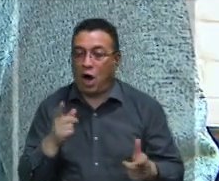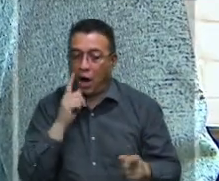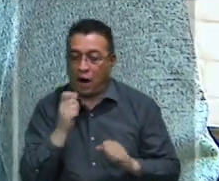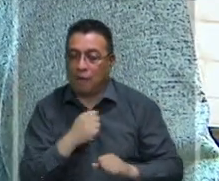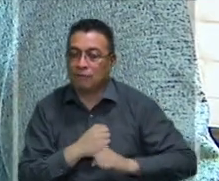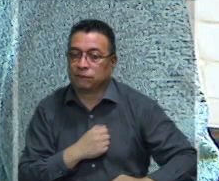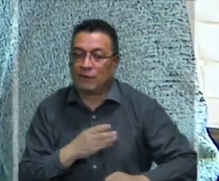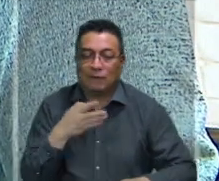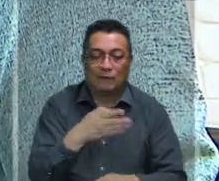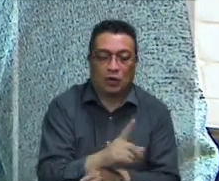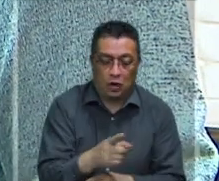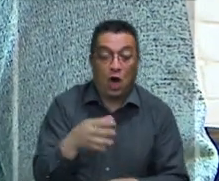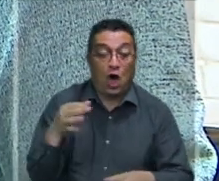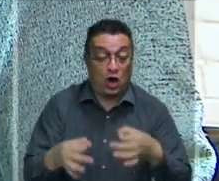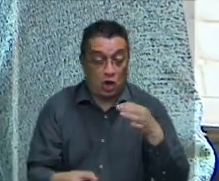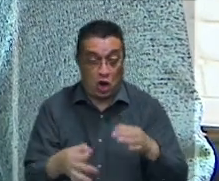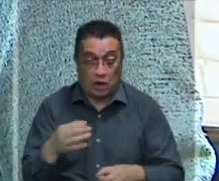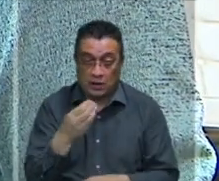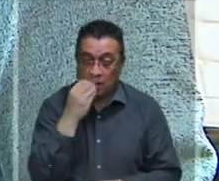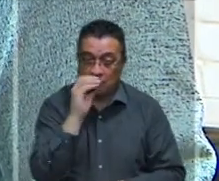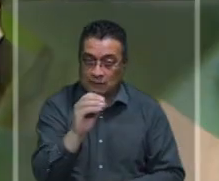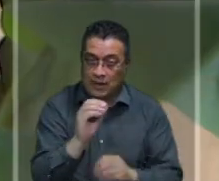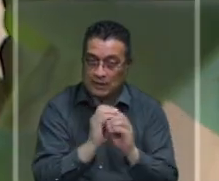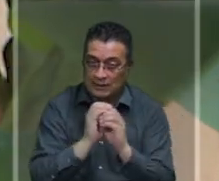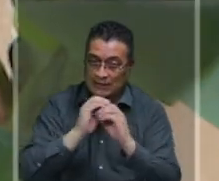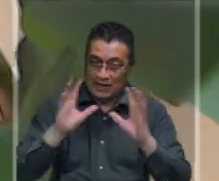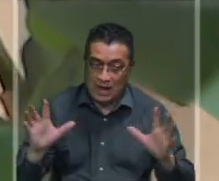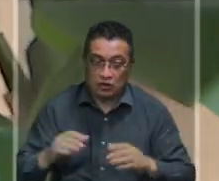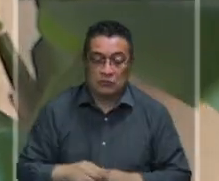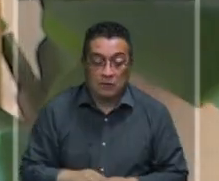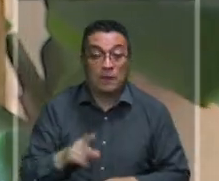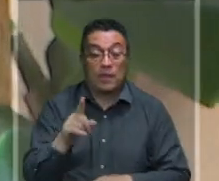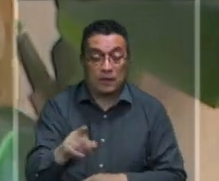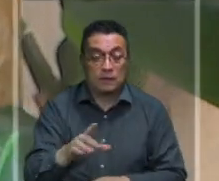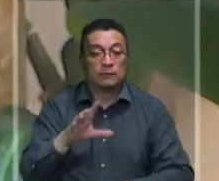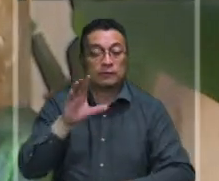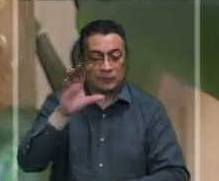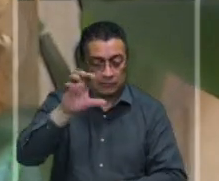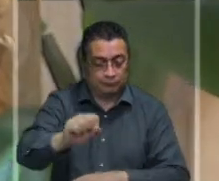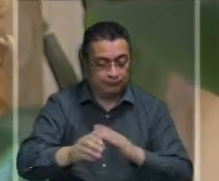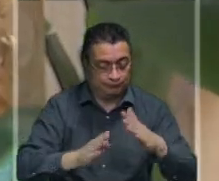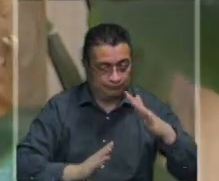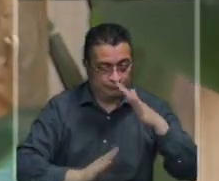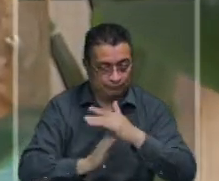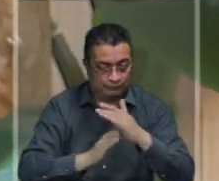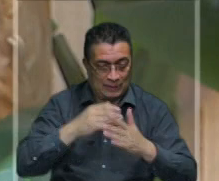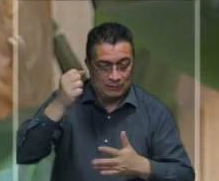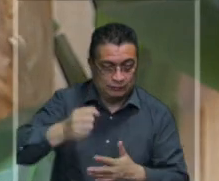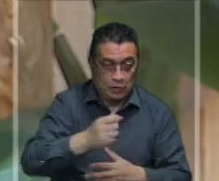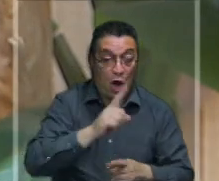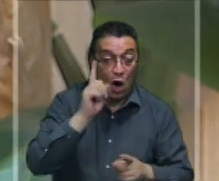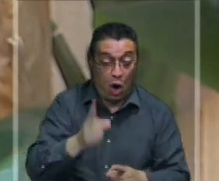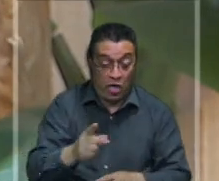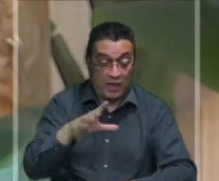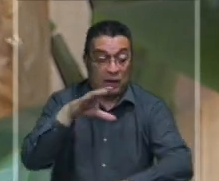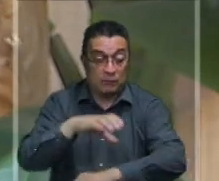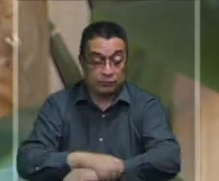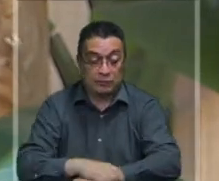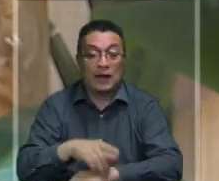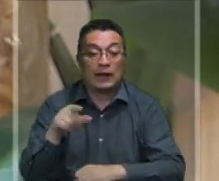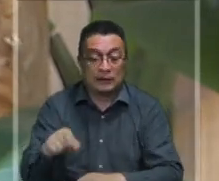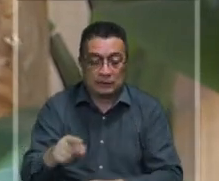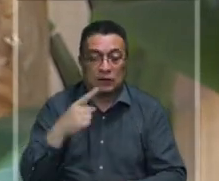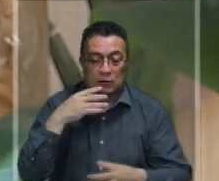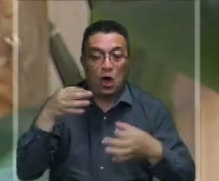pero la corte envía una clara señal. Que se detengan los crímenes, que esto tenga, esta orden de arresto tenga un efecto en